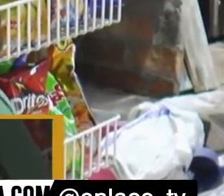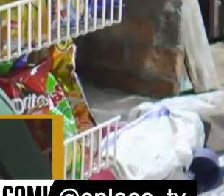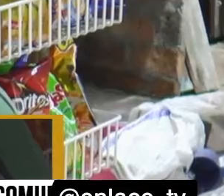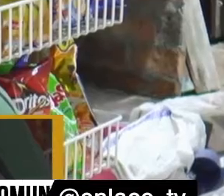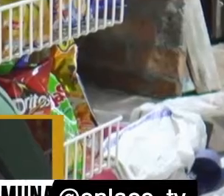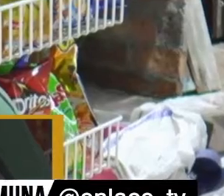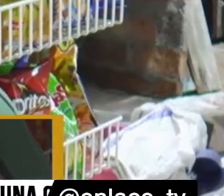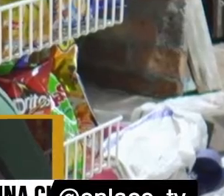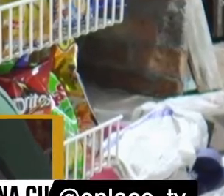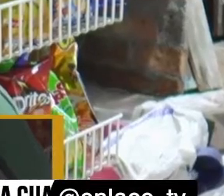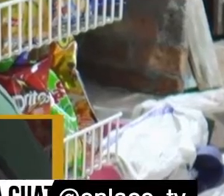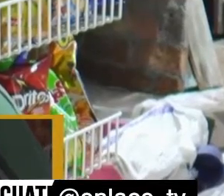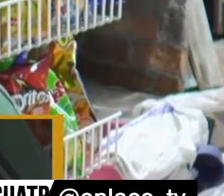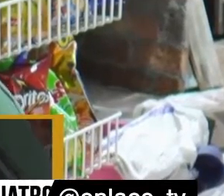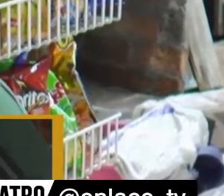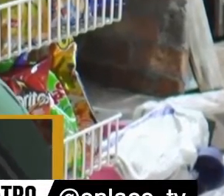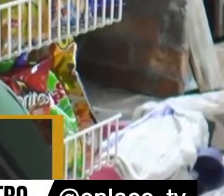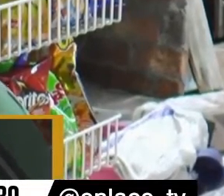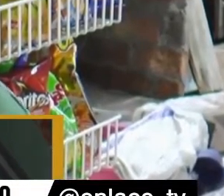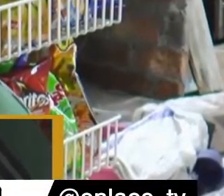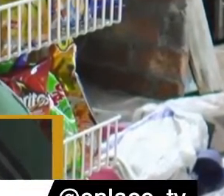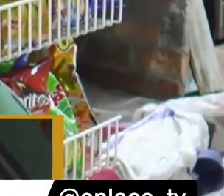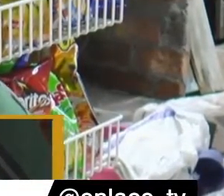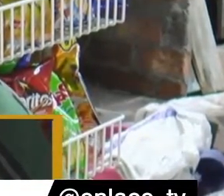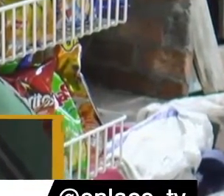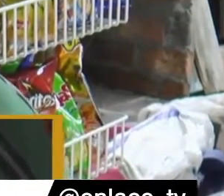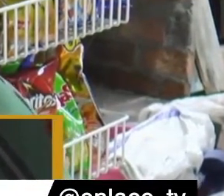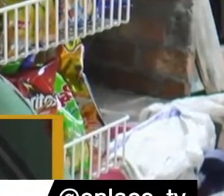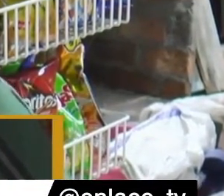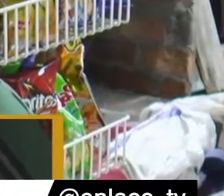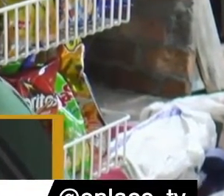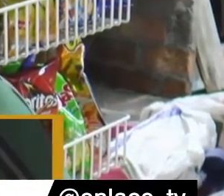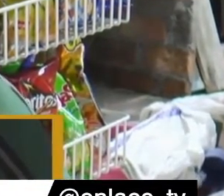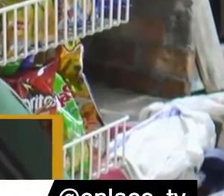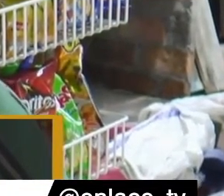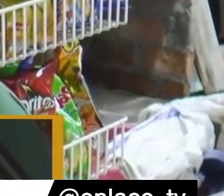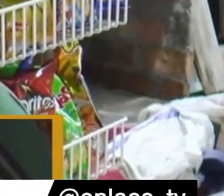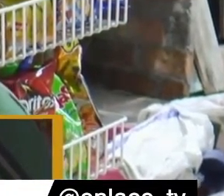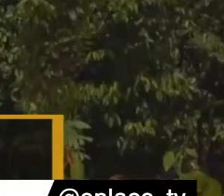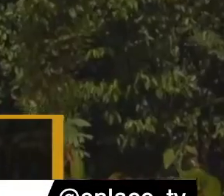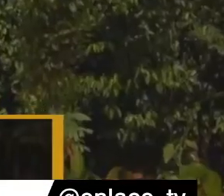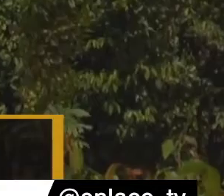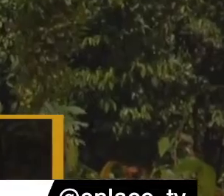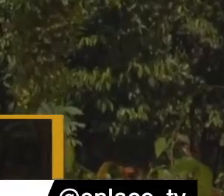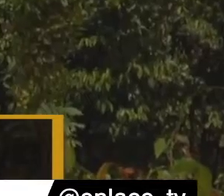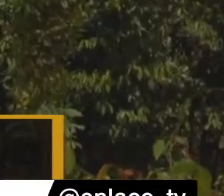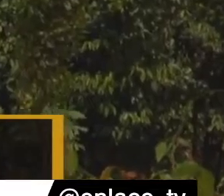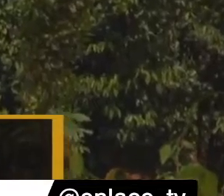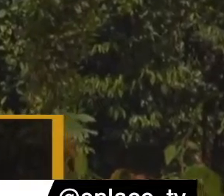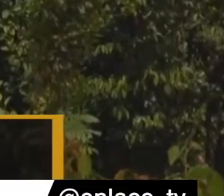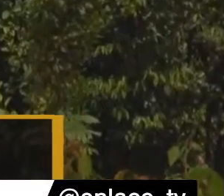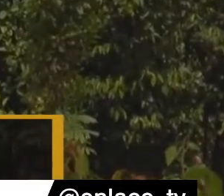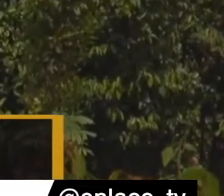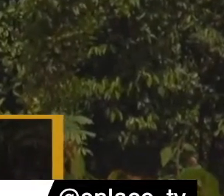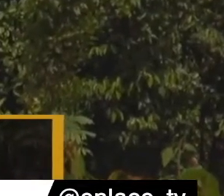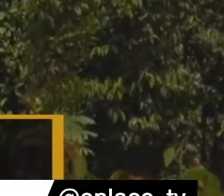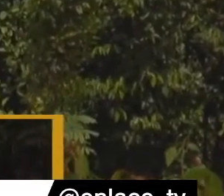mal. Parece que fue que le pegó tal vez con la punta del ala a la caseta. Y ya, no fue malo lo que escuchó. En la aeronave de